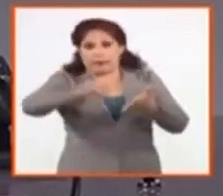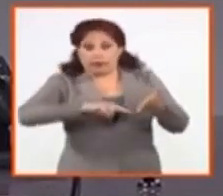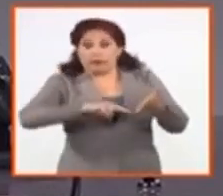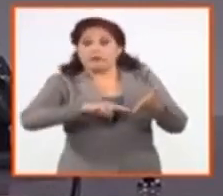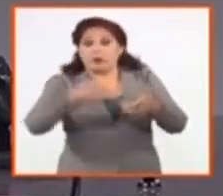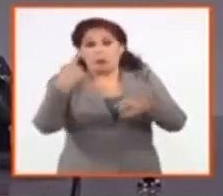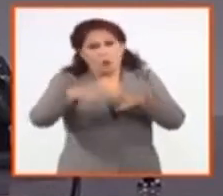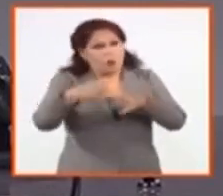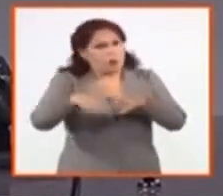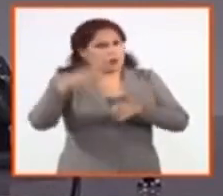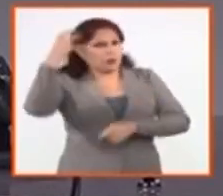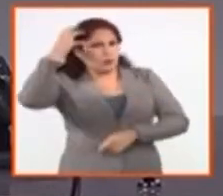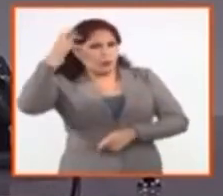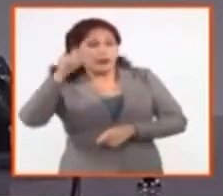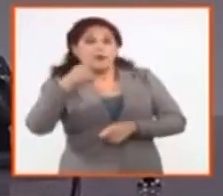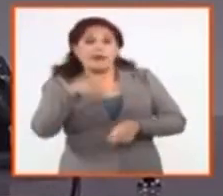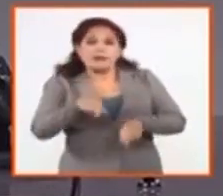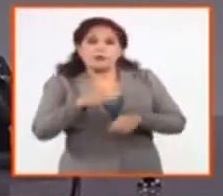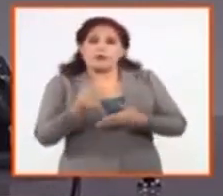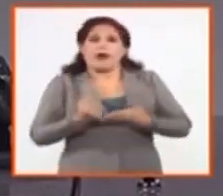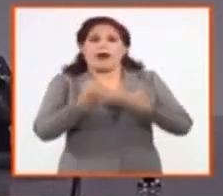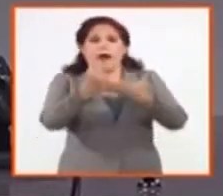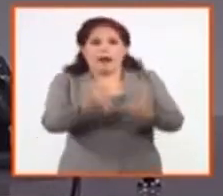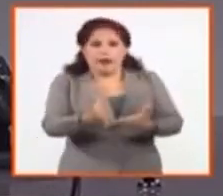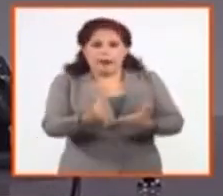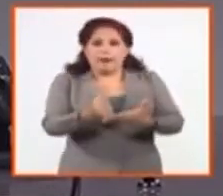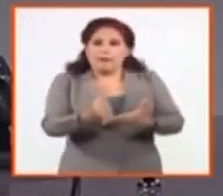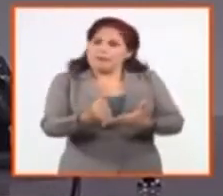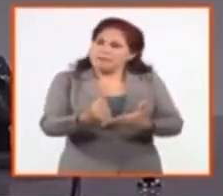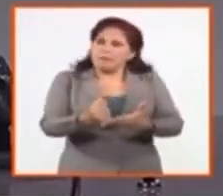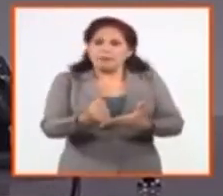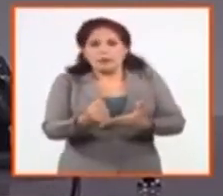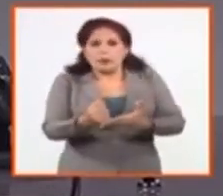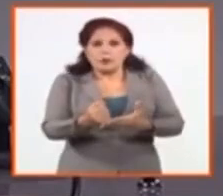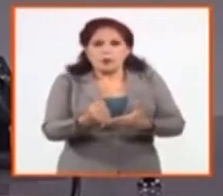hubo un apoyo bastante